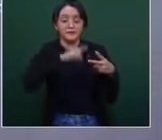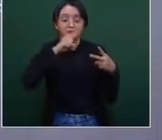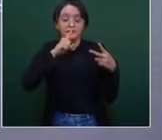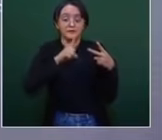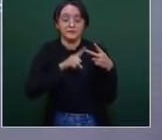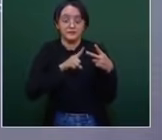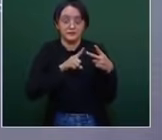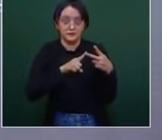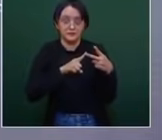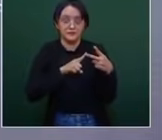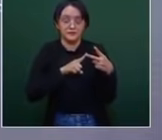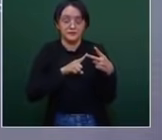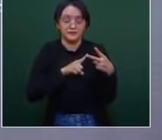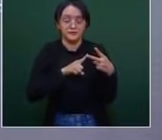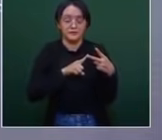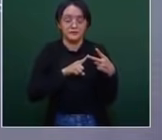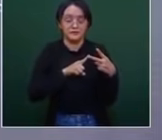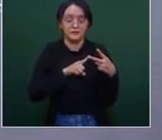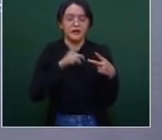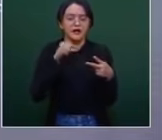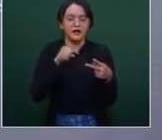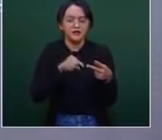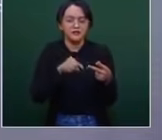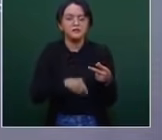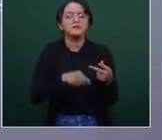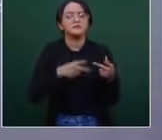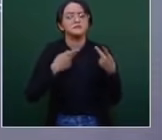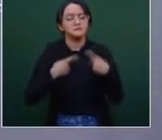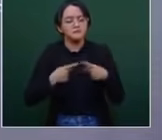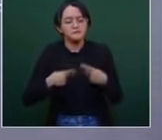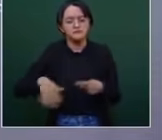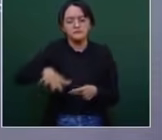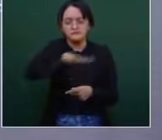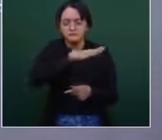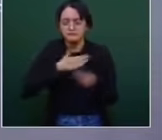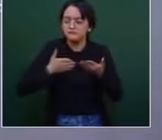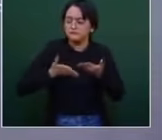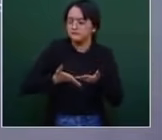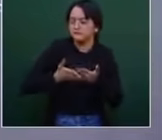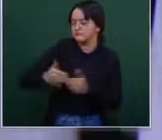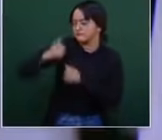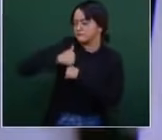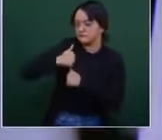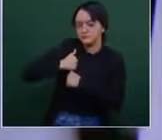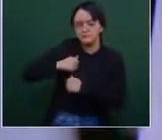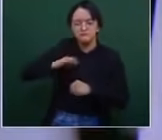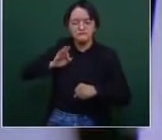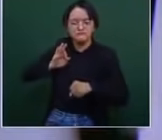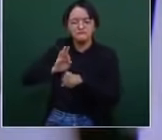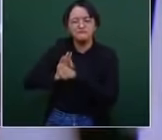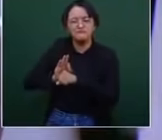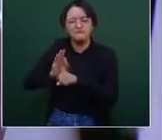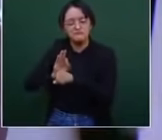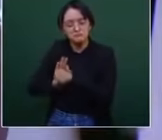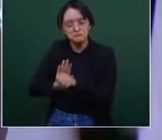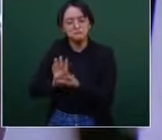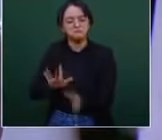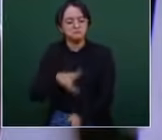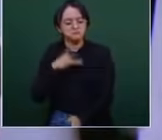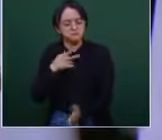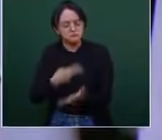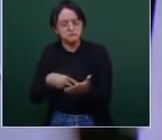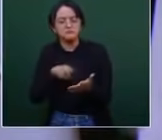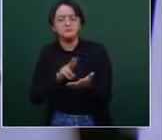porque aquí el pueblo y los soldados y marinos de México enfrentaron con valentía la primera